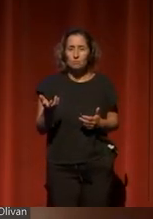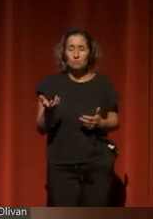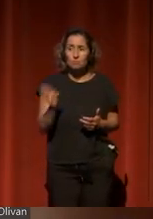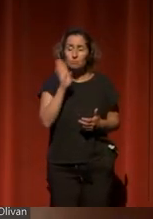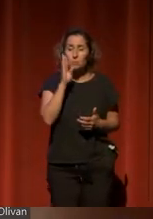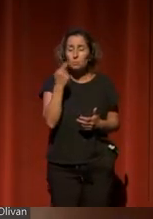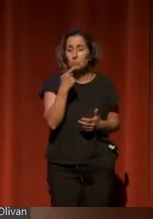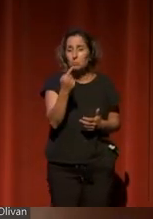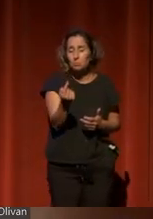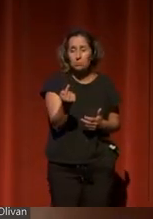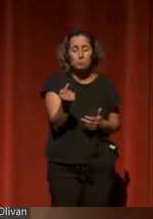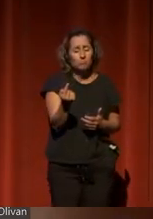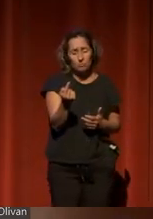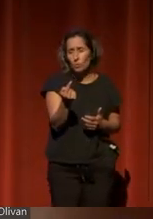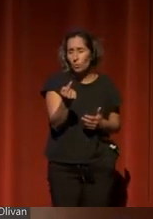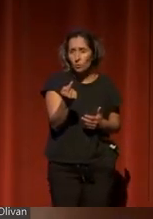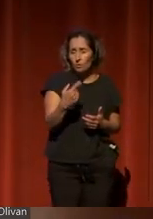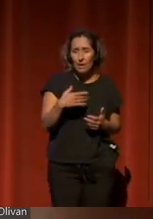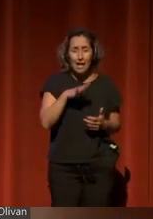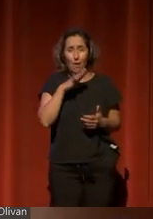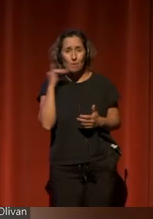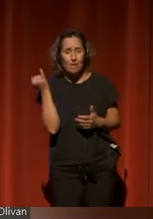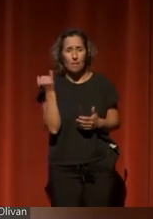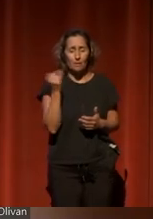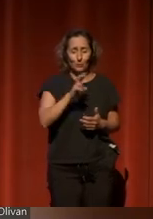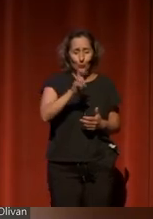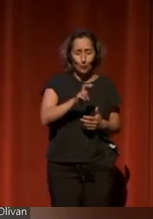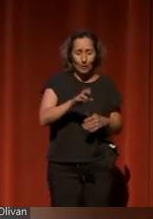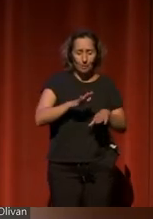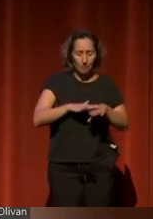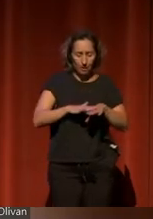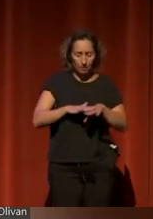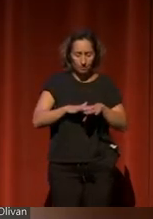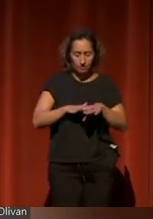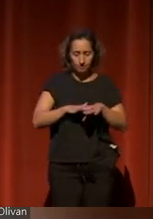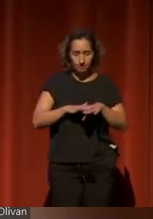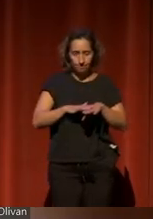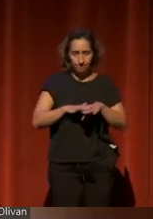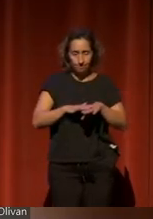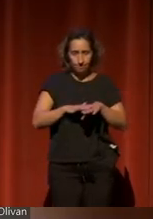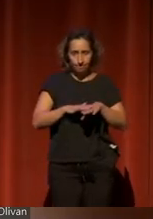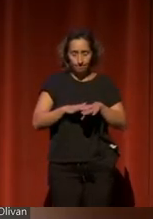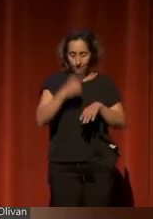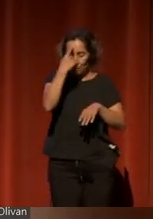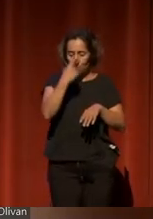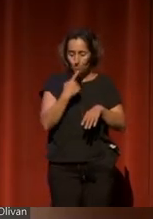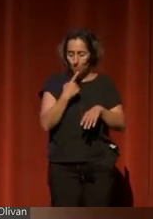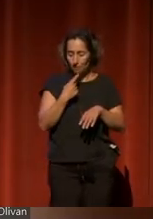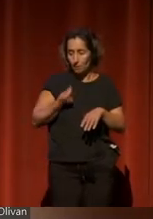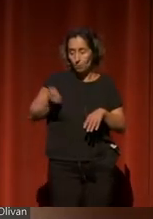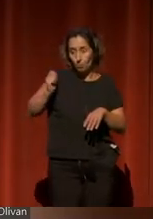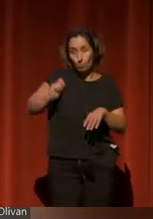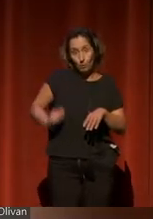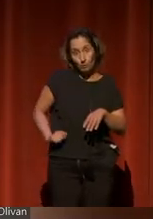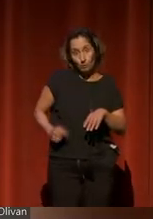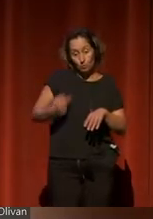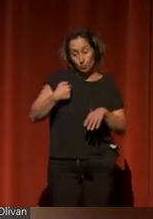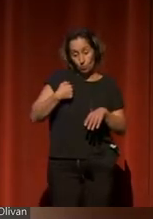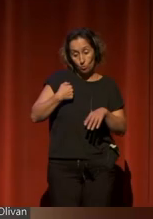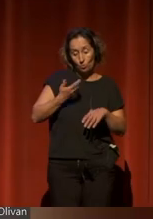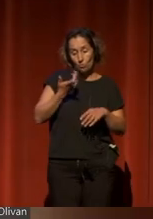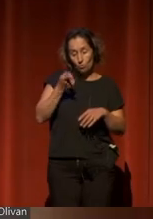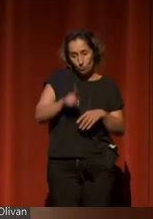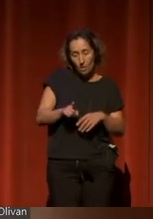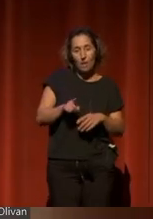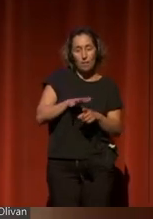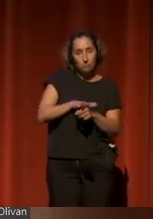digo yo creo que son útiles no para pensar nuestra la propia perfil profesional como agentes de cambio sistémico